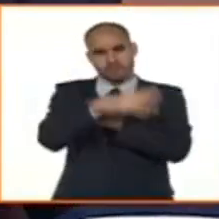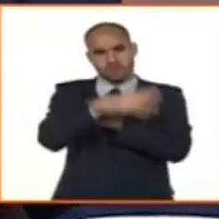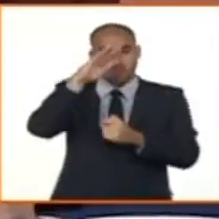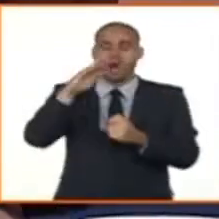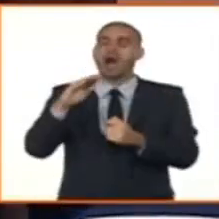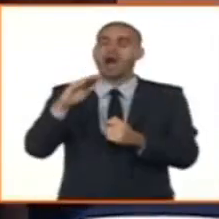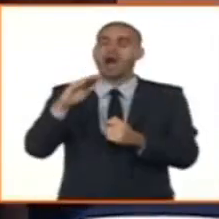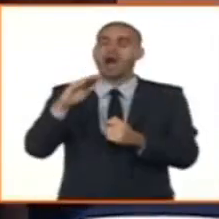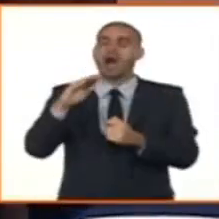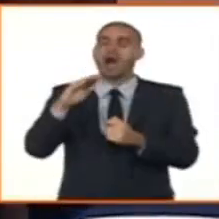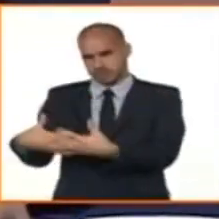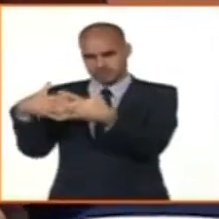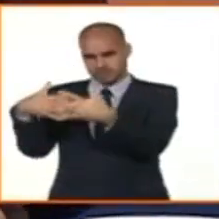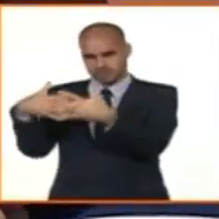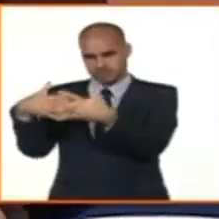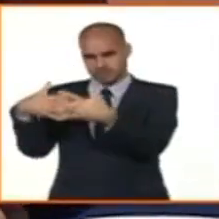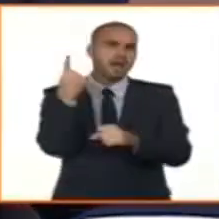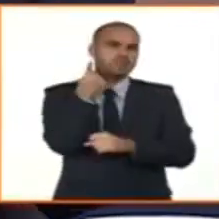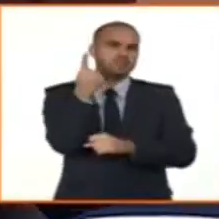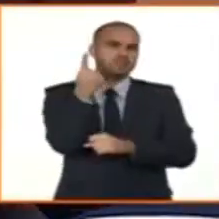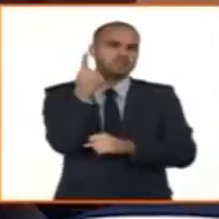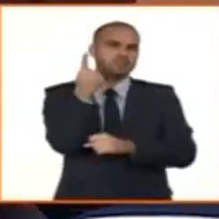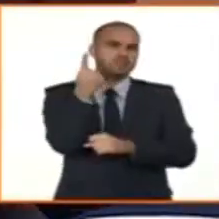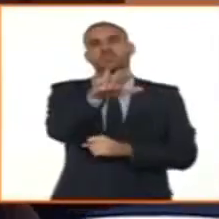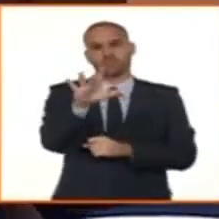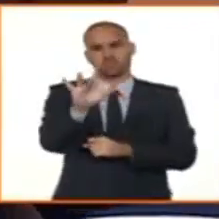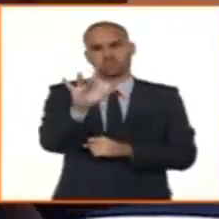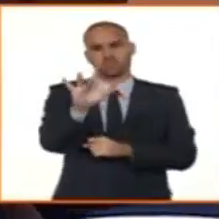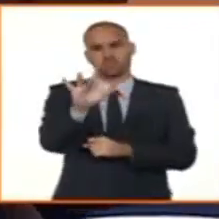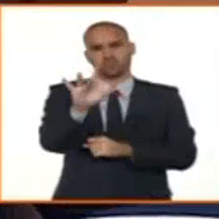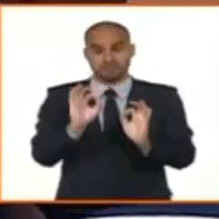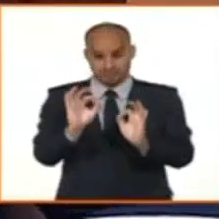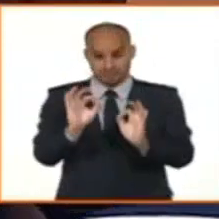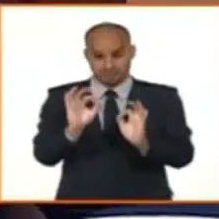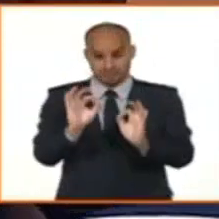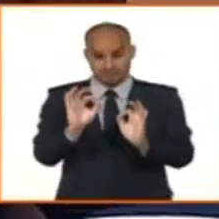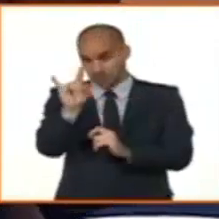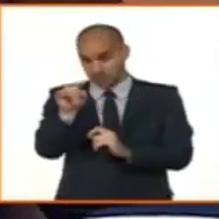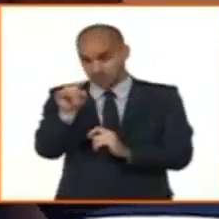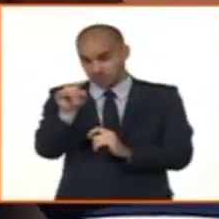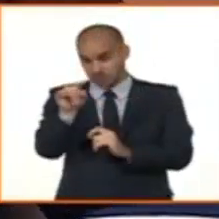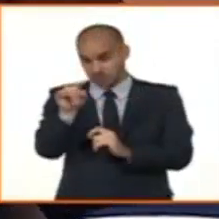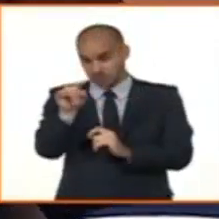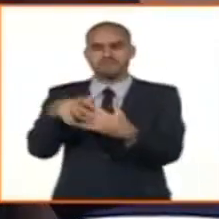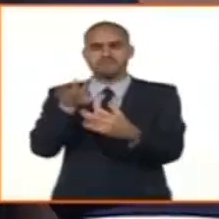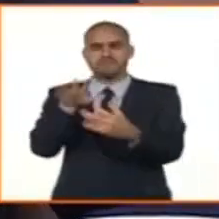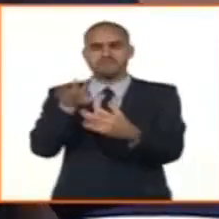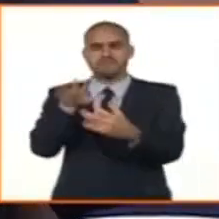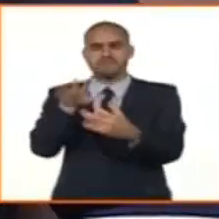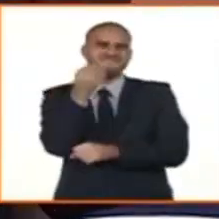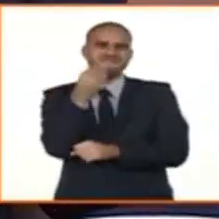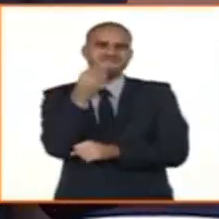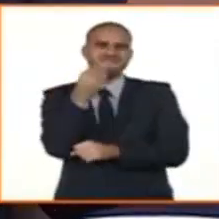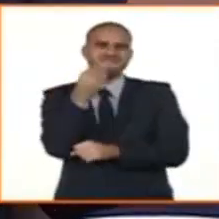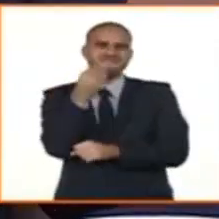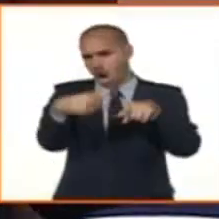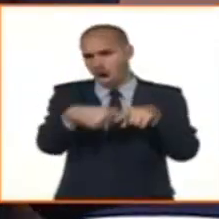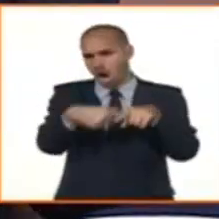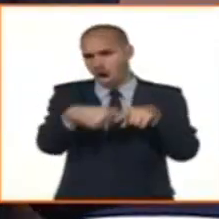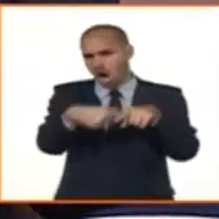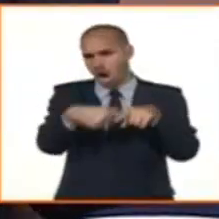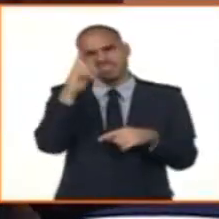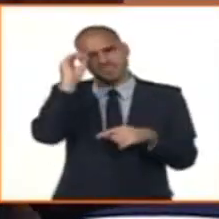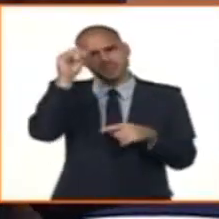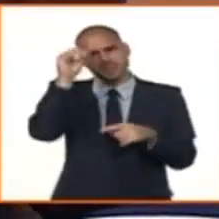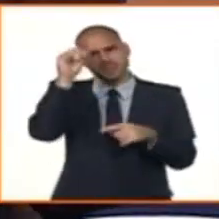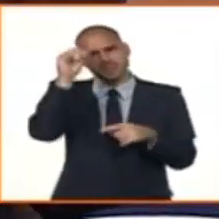1959. Particularmente en ese año, el gobierno estadounidense comenzó a manipular el tema migratorio en función de sus objetivos de política exterior